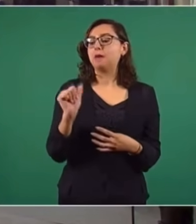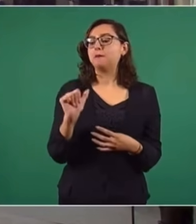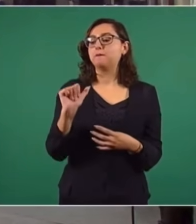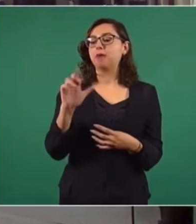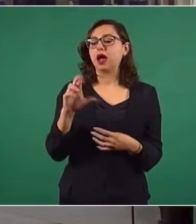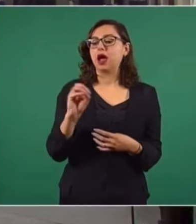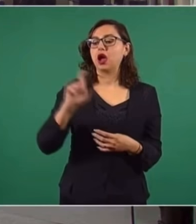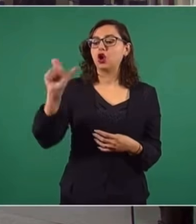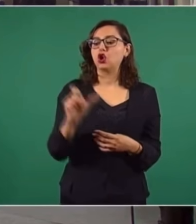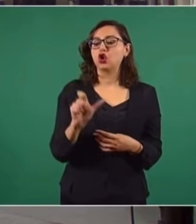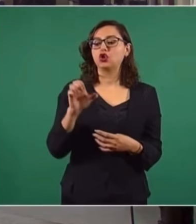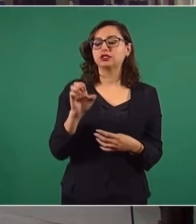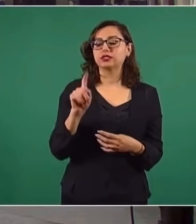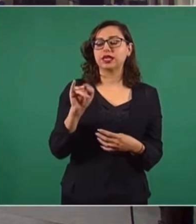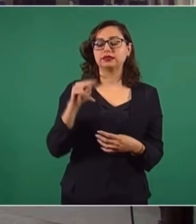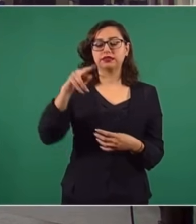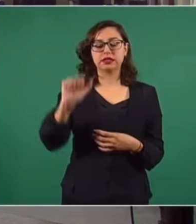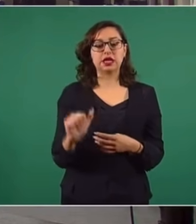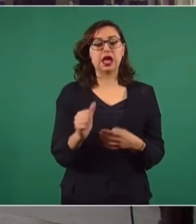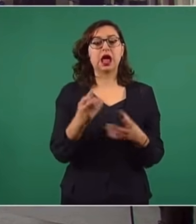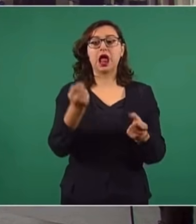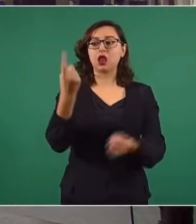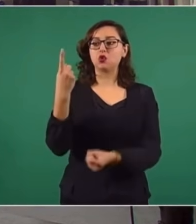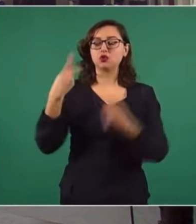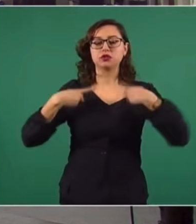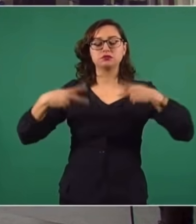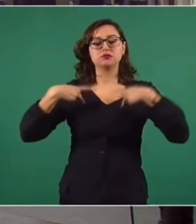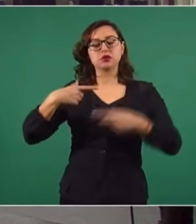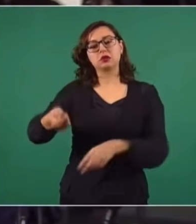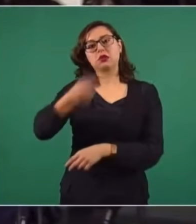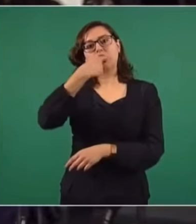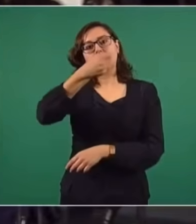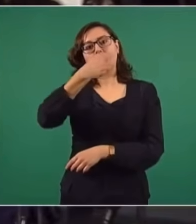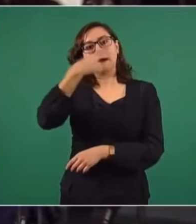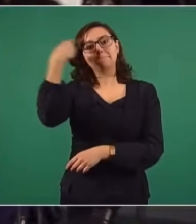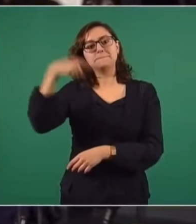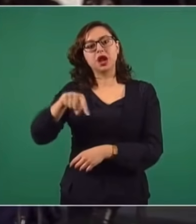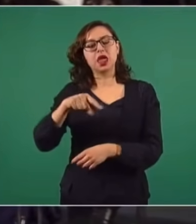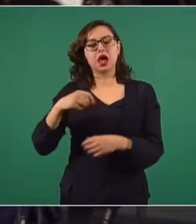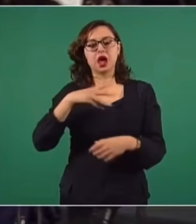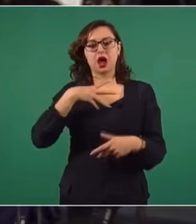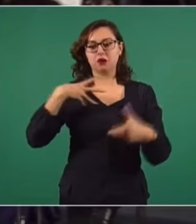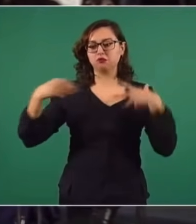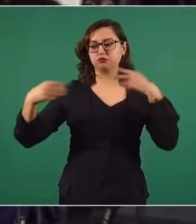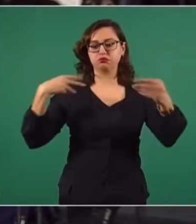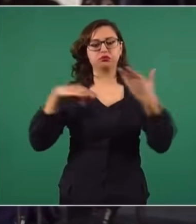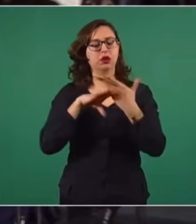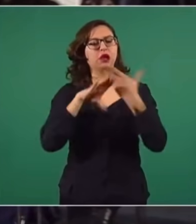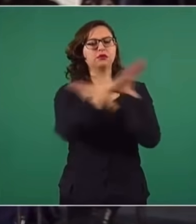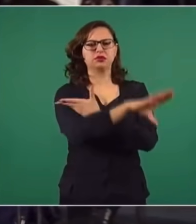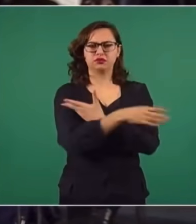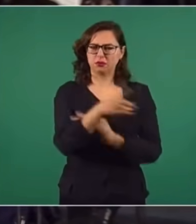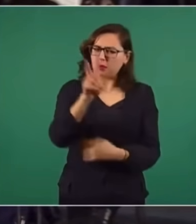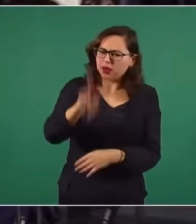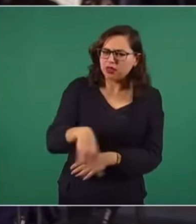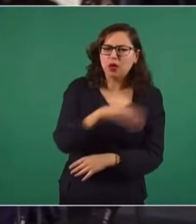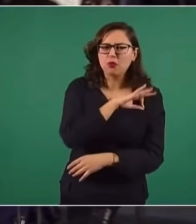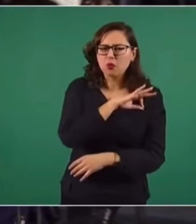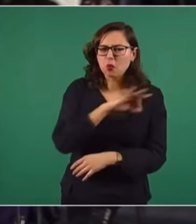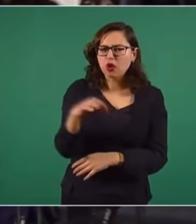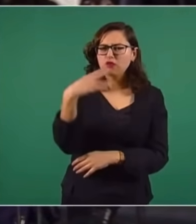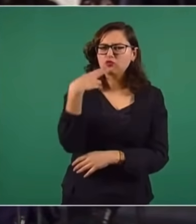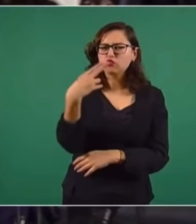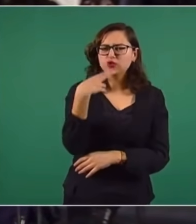están utilizando para prevenir el contagio del COVID? Quería preguntarle qué tanto es cierto de